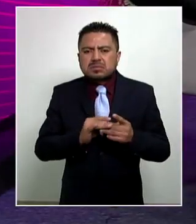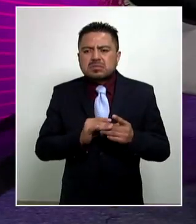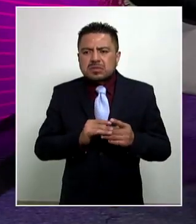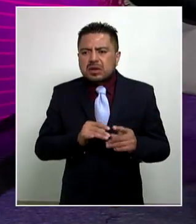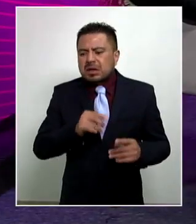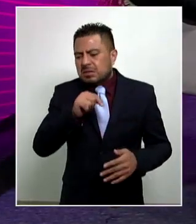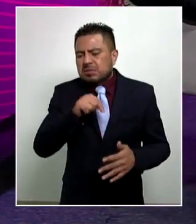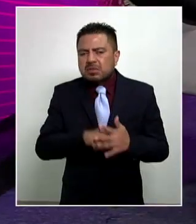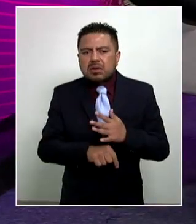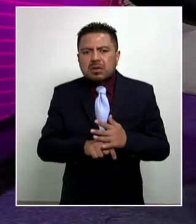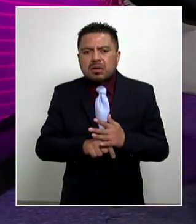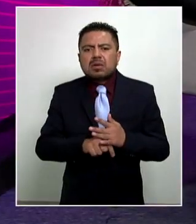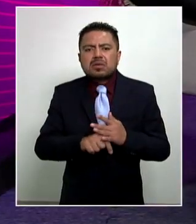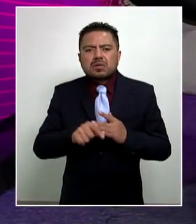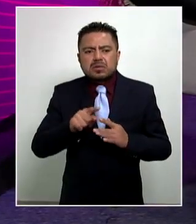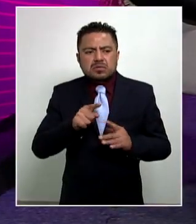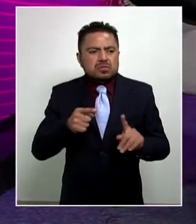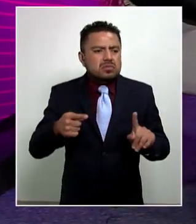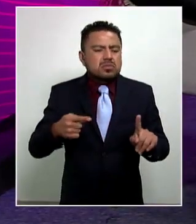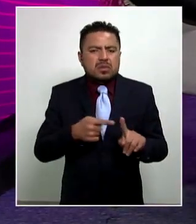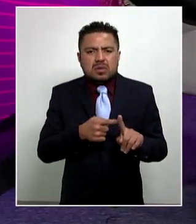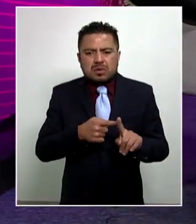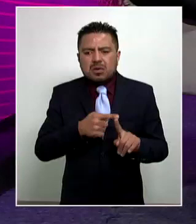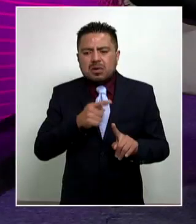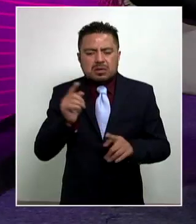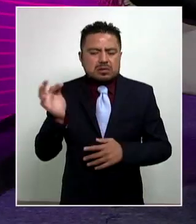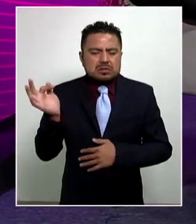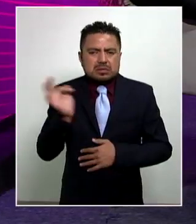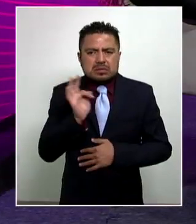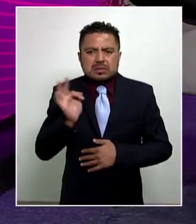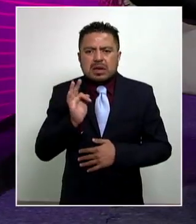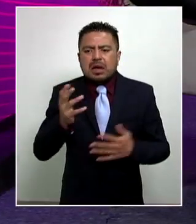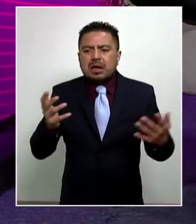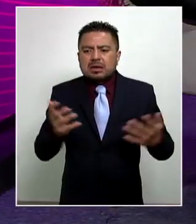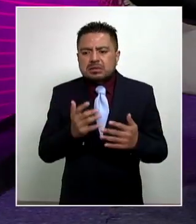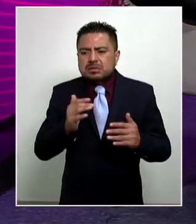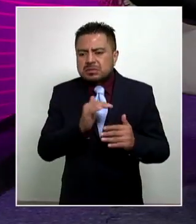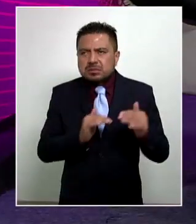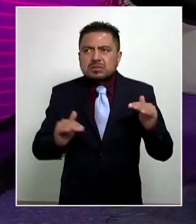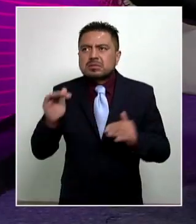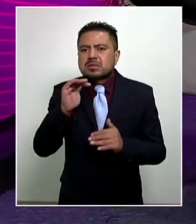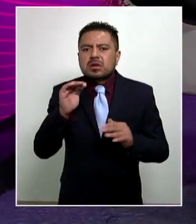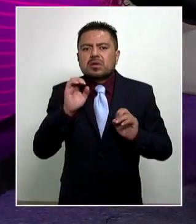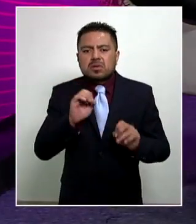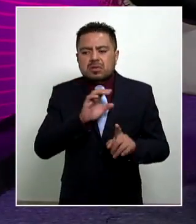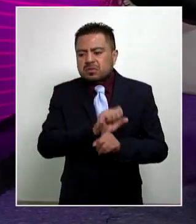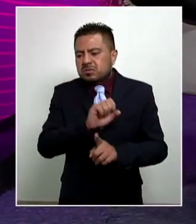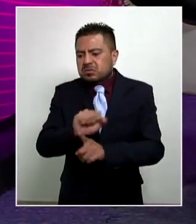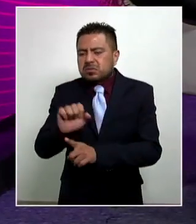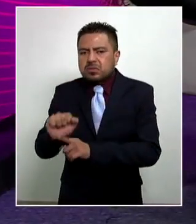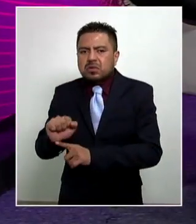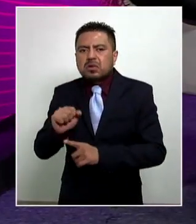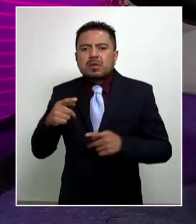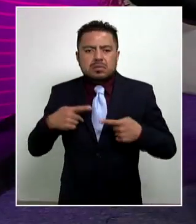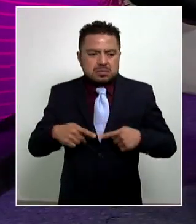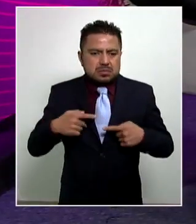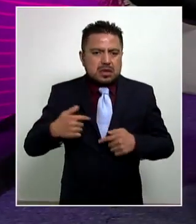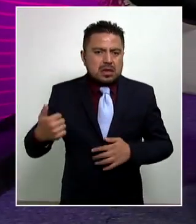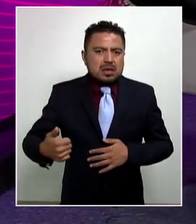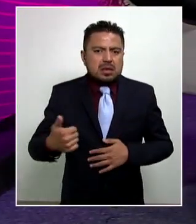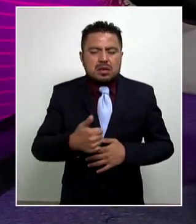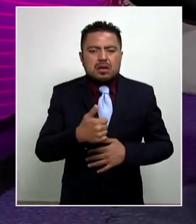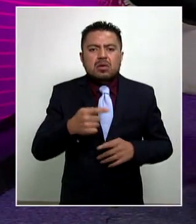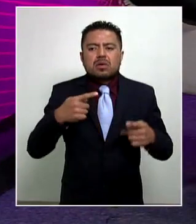de las posibilidades o probabilidades de ascenso social y de ubicación de un individuo,